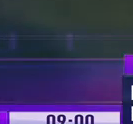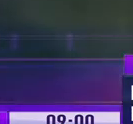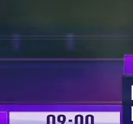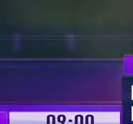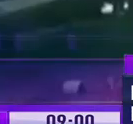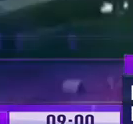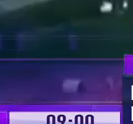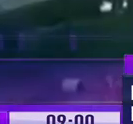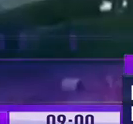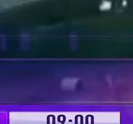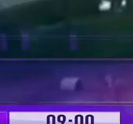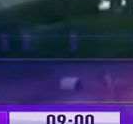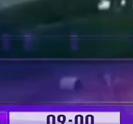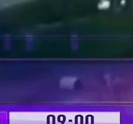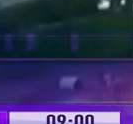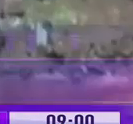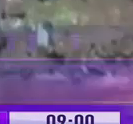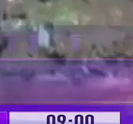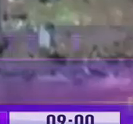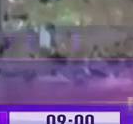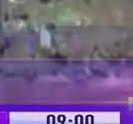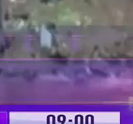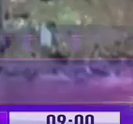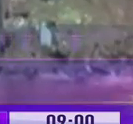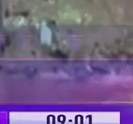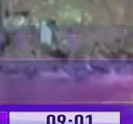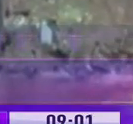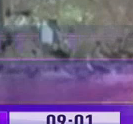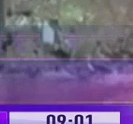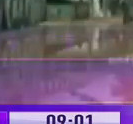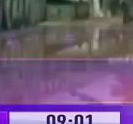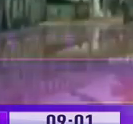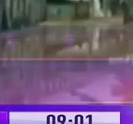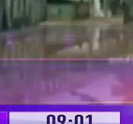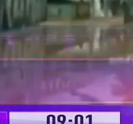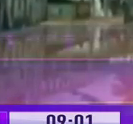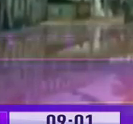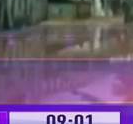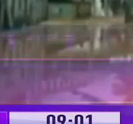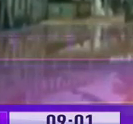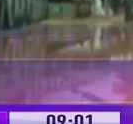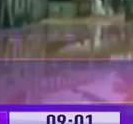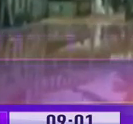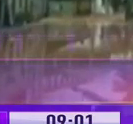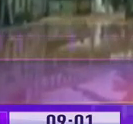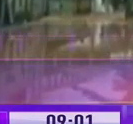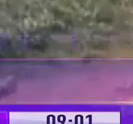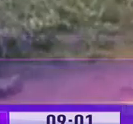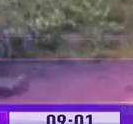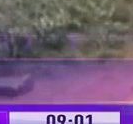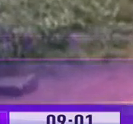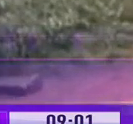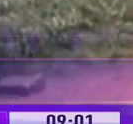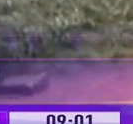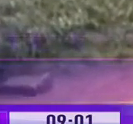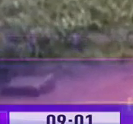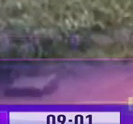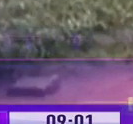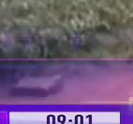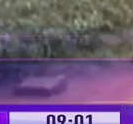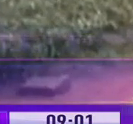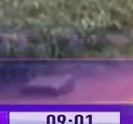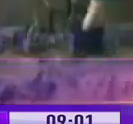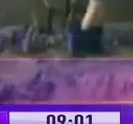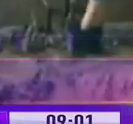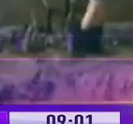temporal aumentan y las autoridades advierten riesgos de nuevos deslizamientos en 9 ciudades de ese país. Esto y más, al retornar en el